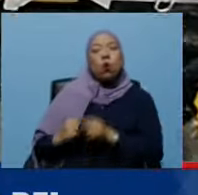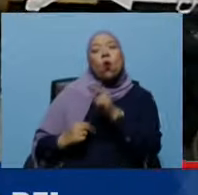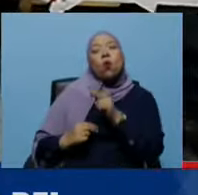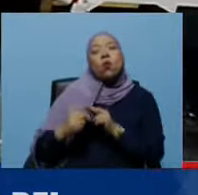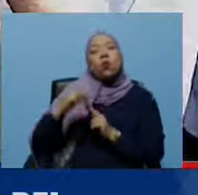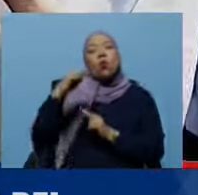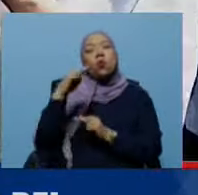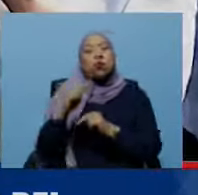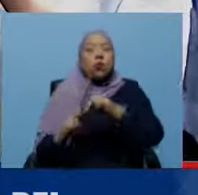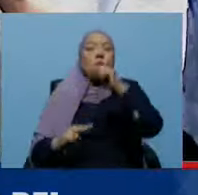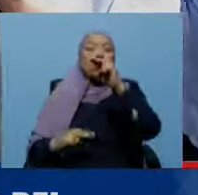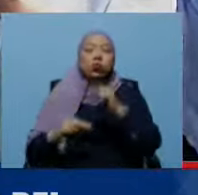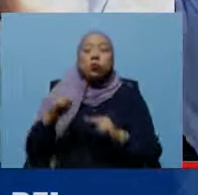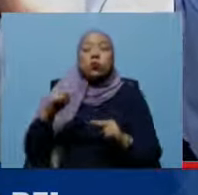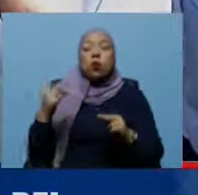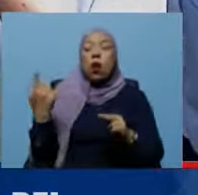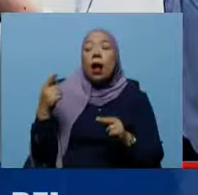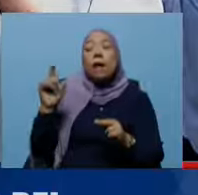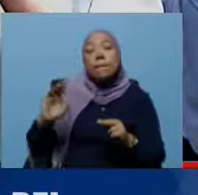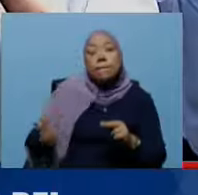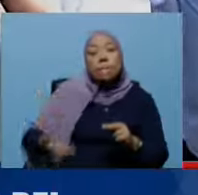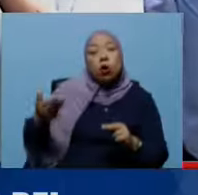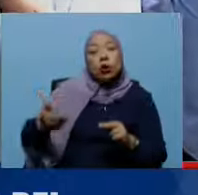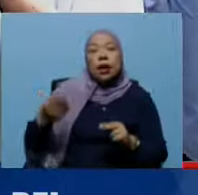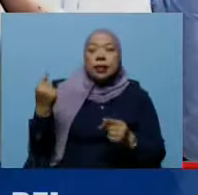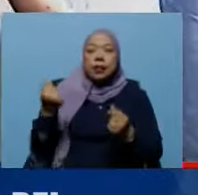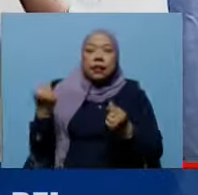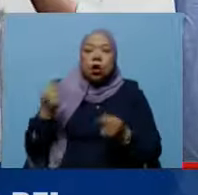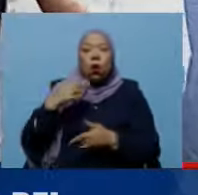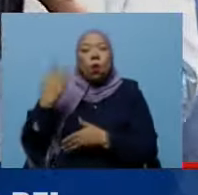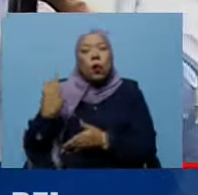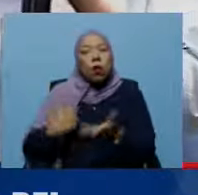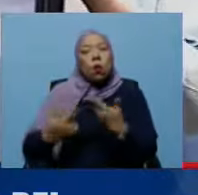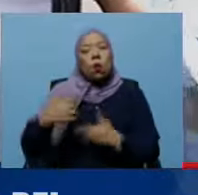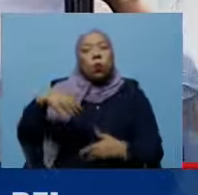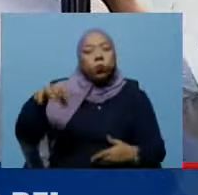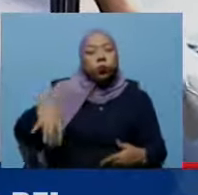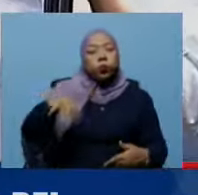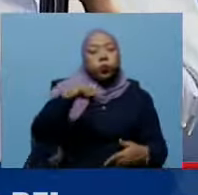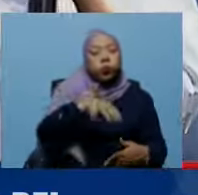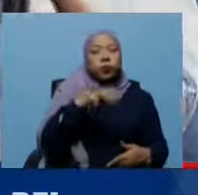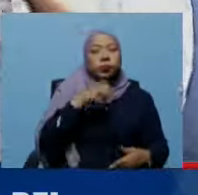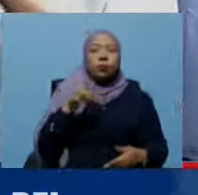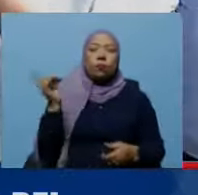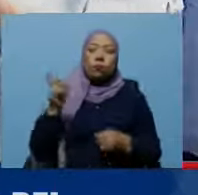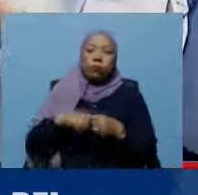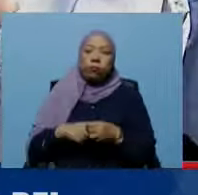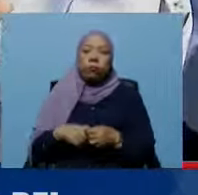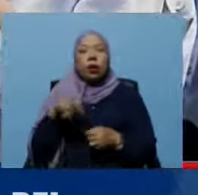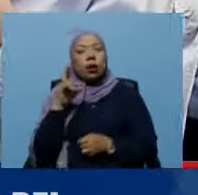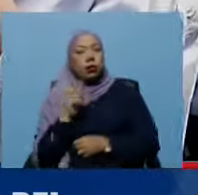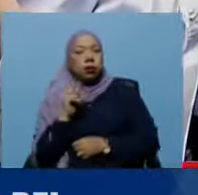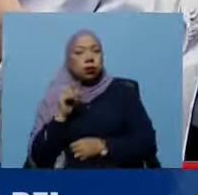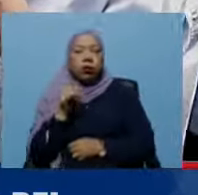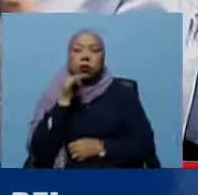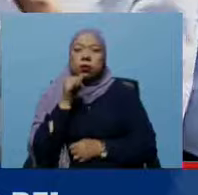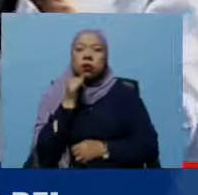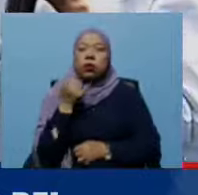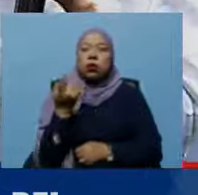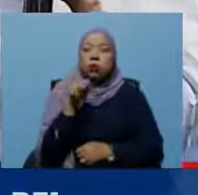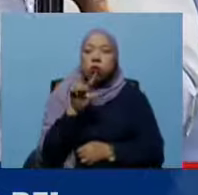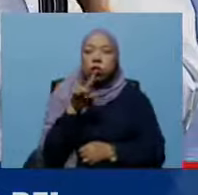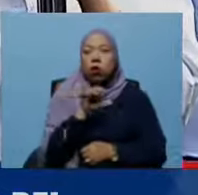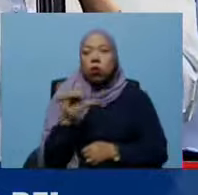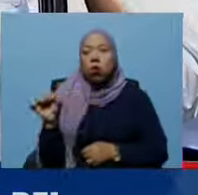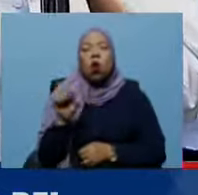construcción, y eso da un impulso de la economía nacional y es lo que ha permitido que a partir del segundo semestre del